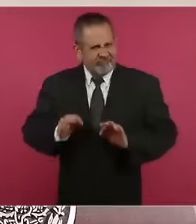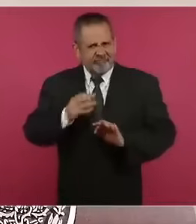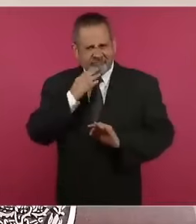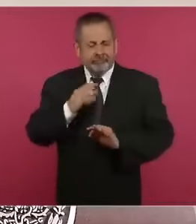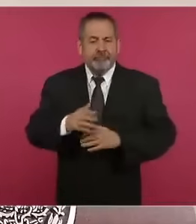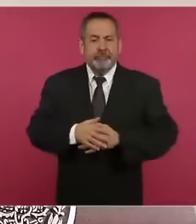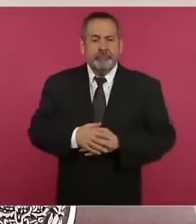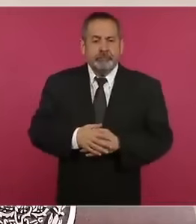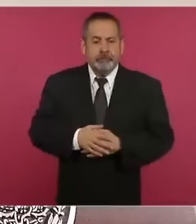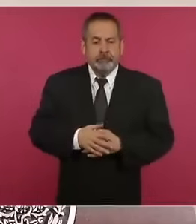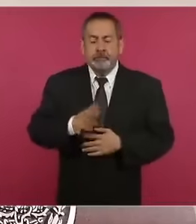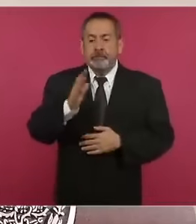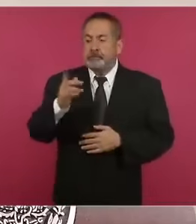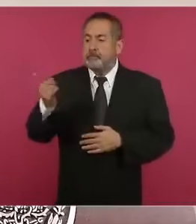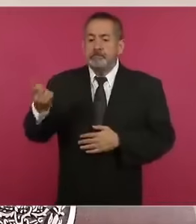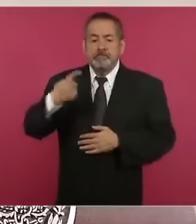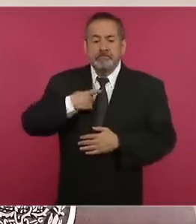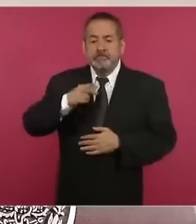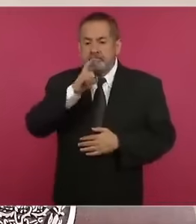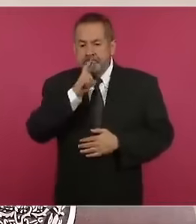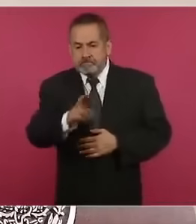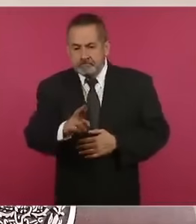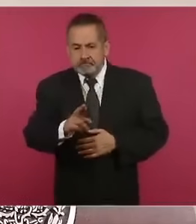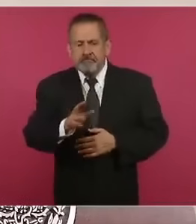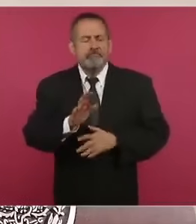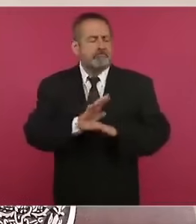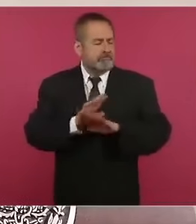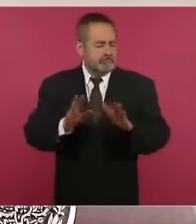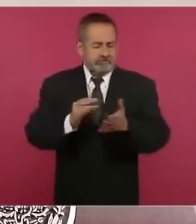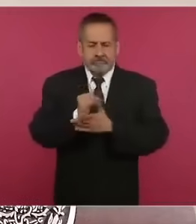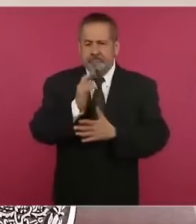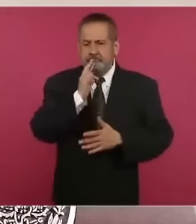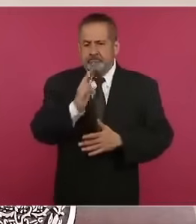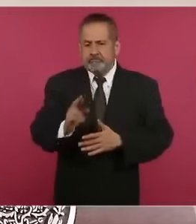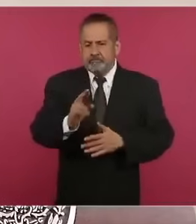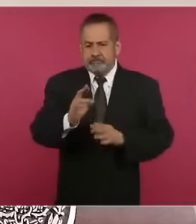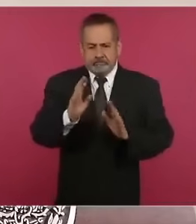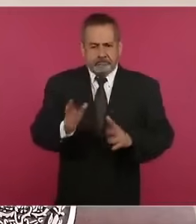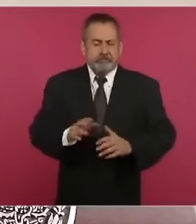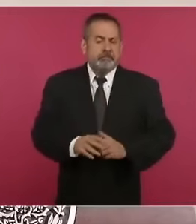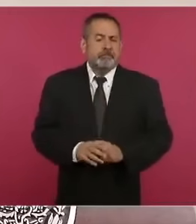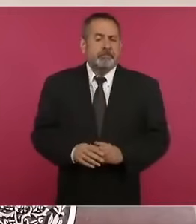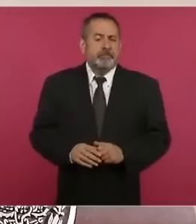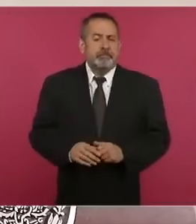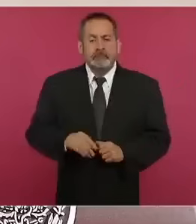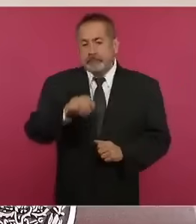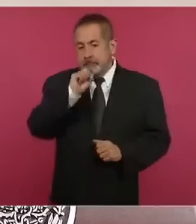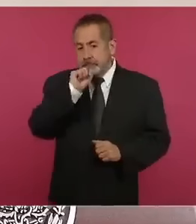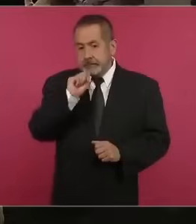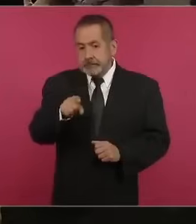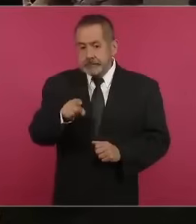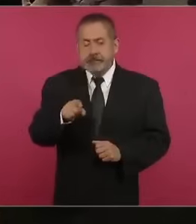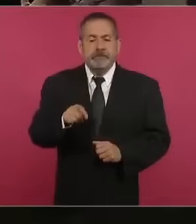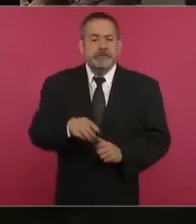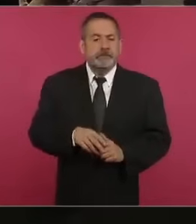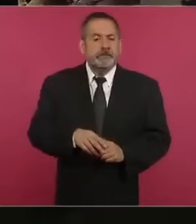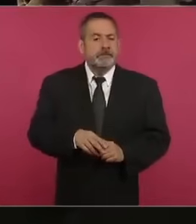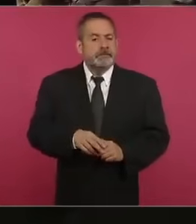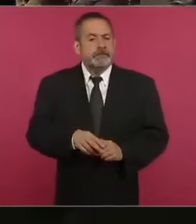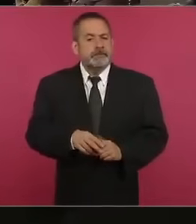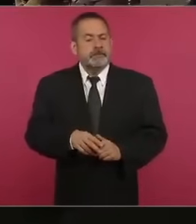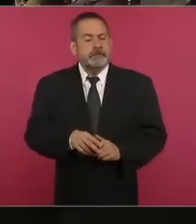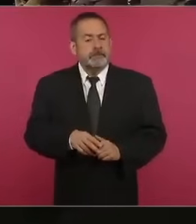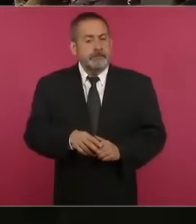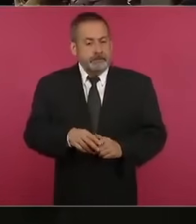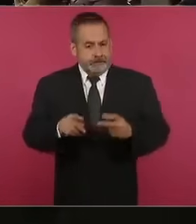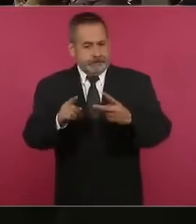se tiene una respuesta a ese propósito, y también nos planteó